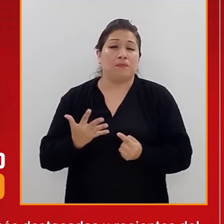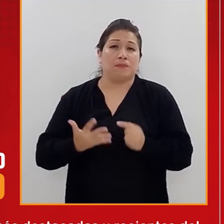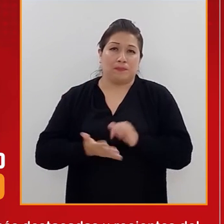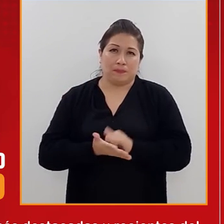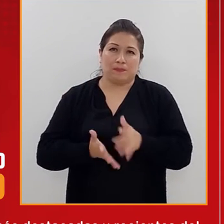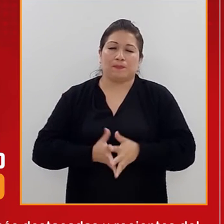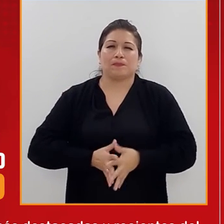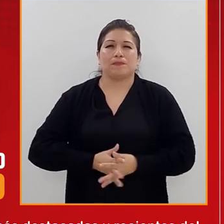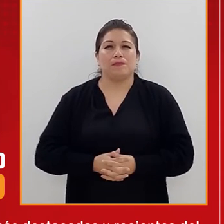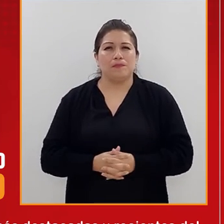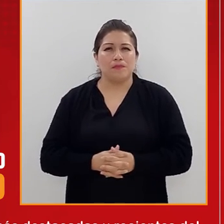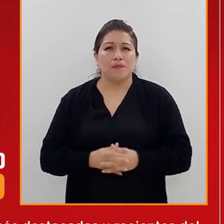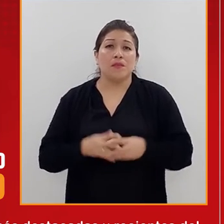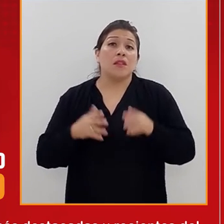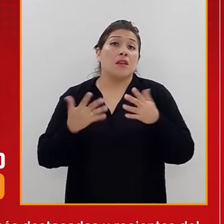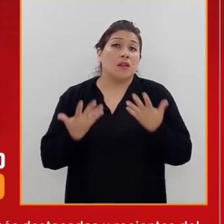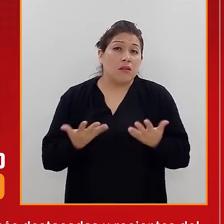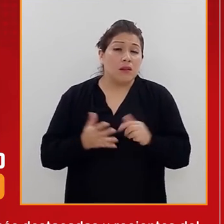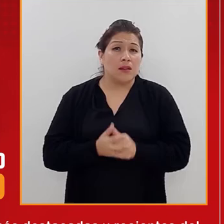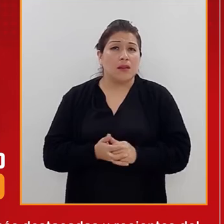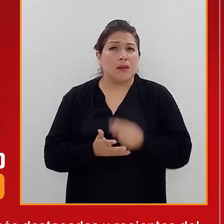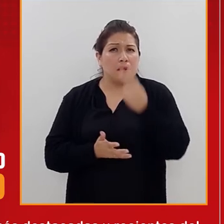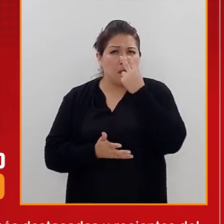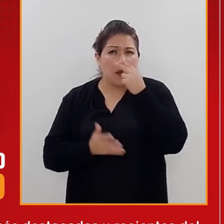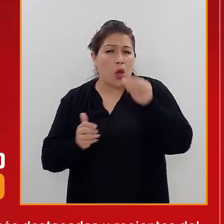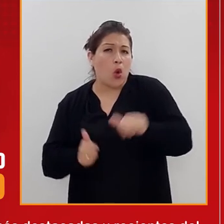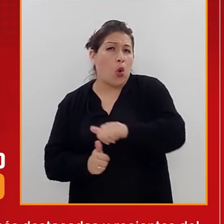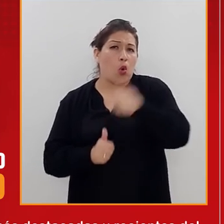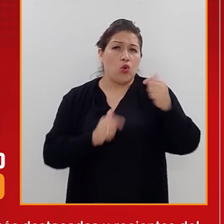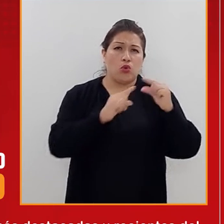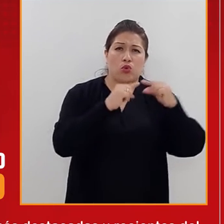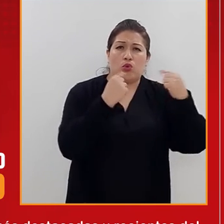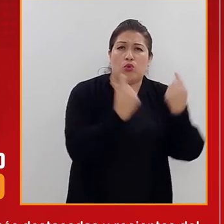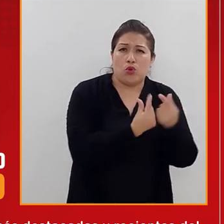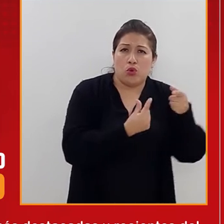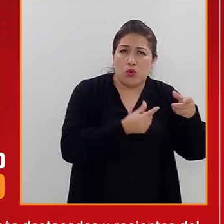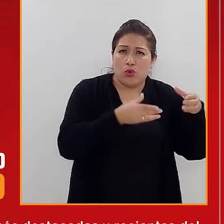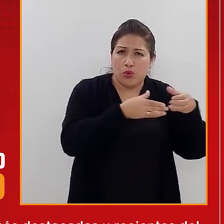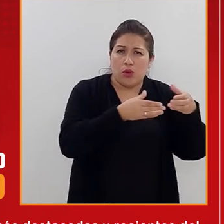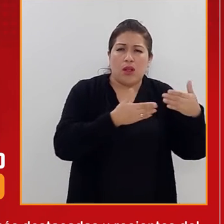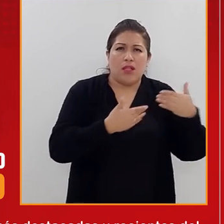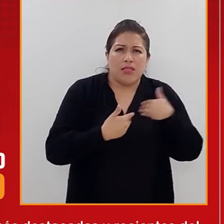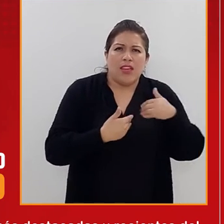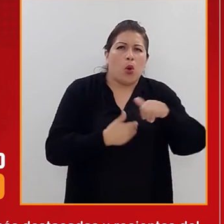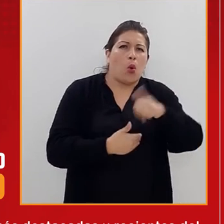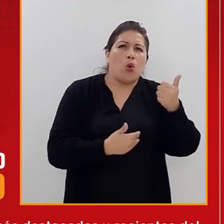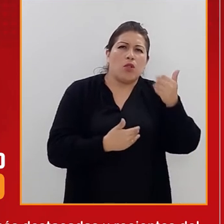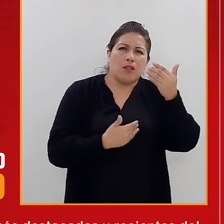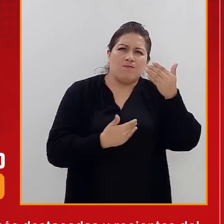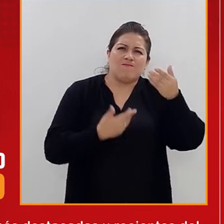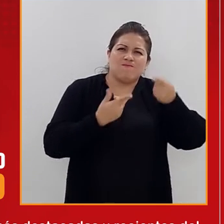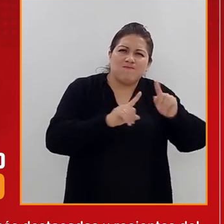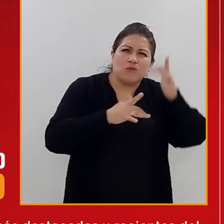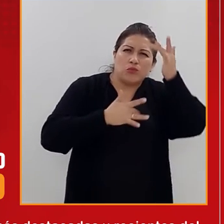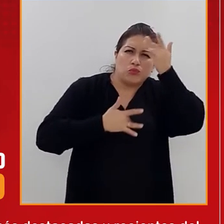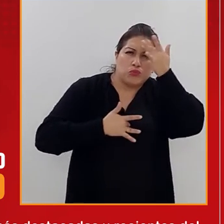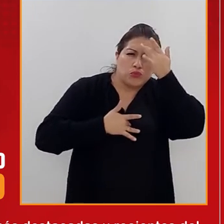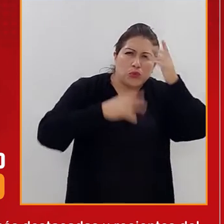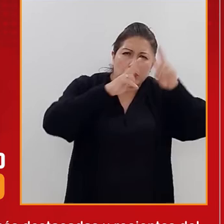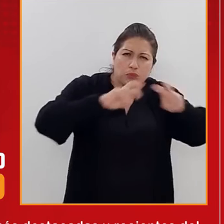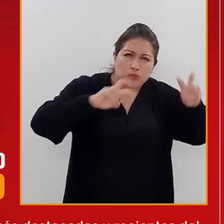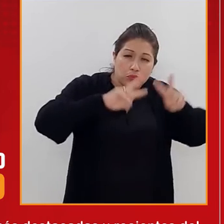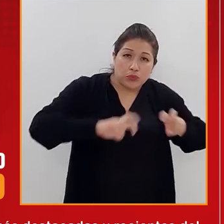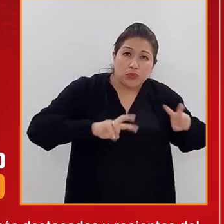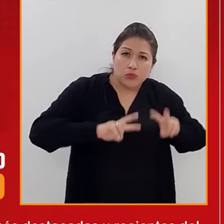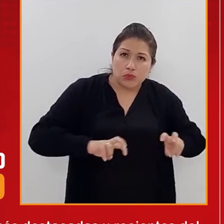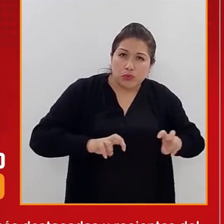Moche, Chicama y Jequetepeque, mientras que 318 piezas que representan otras patologías